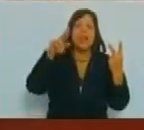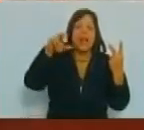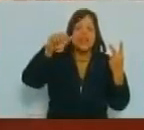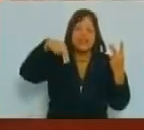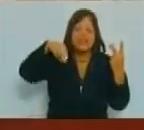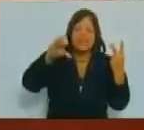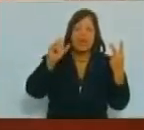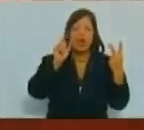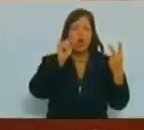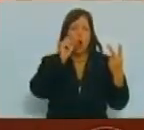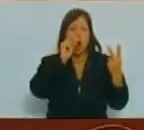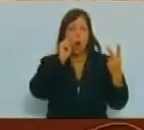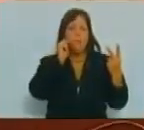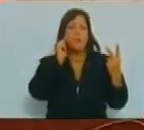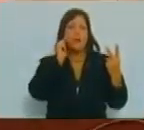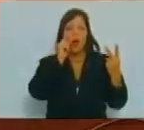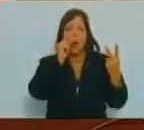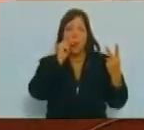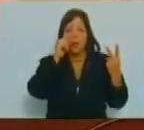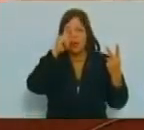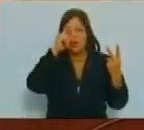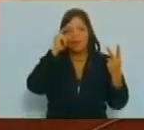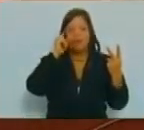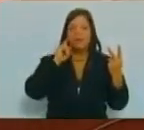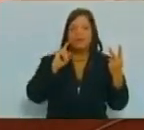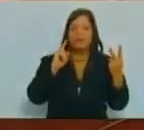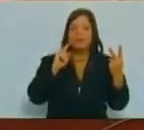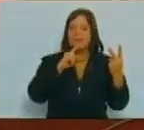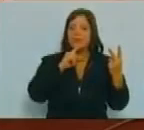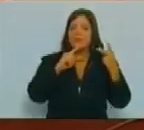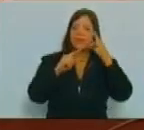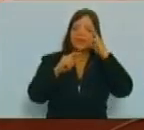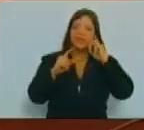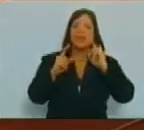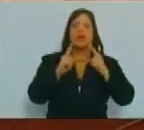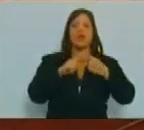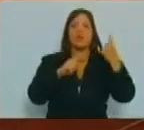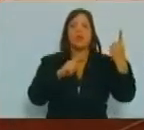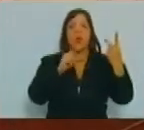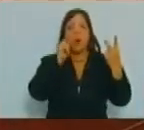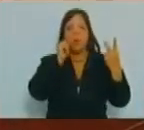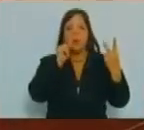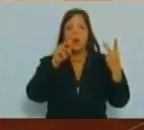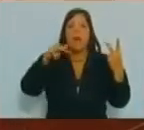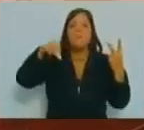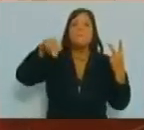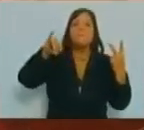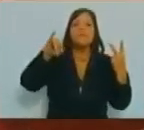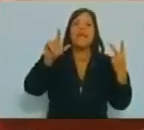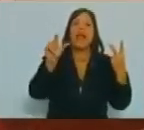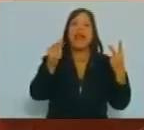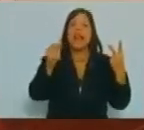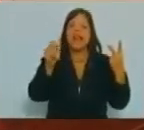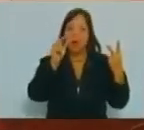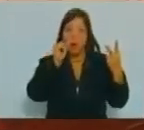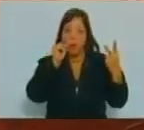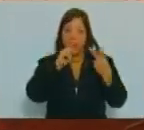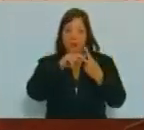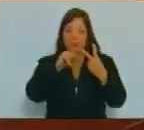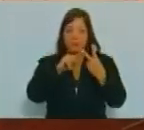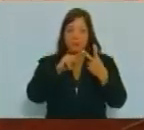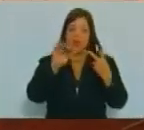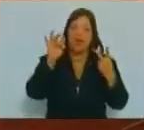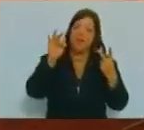sanmiguel creo que este se llama francisco márquez y miguel sanz gabriel francisco